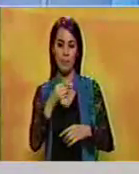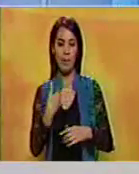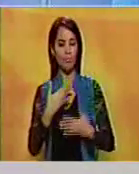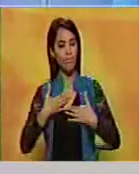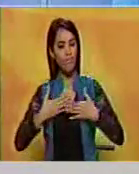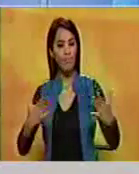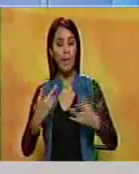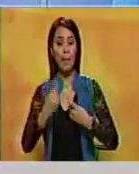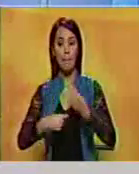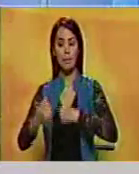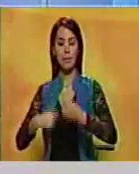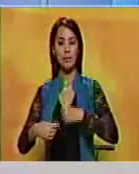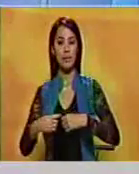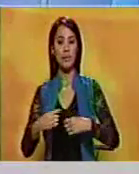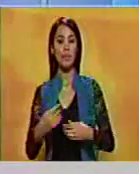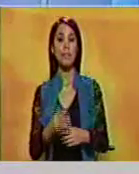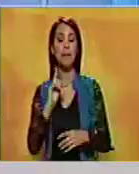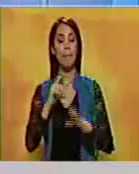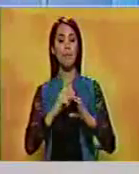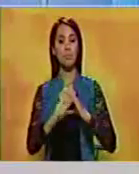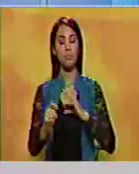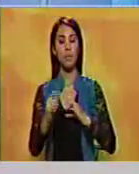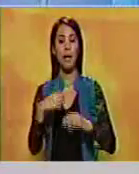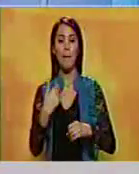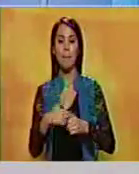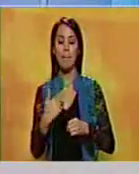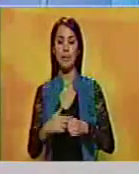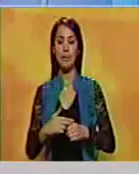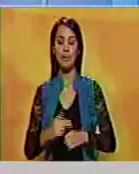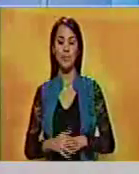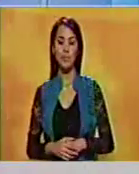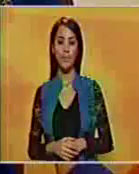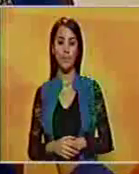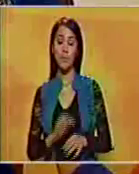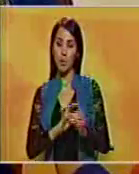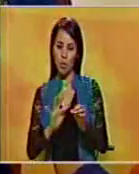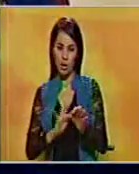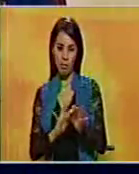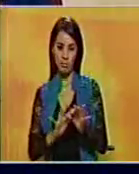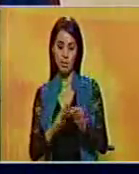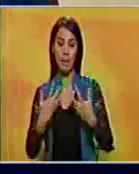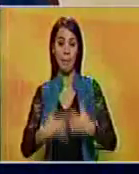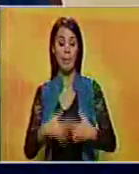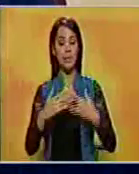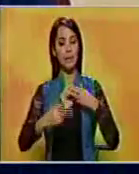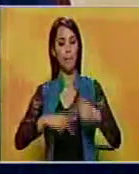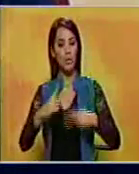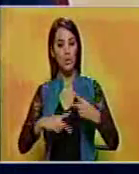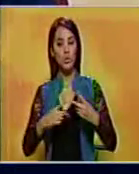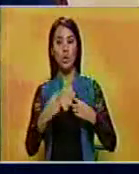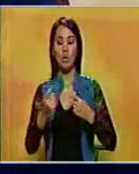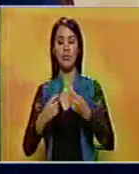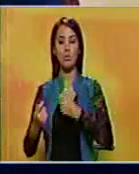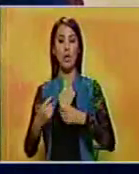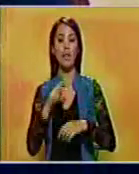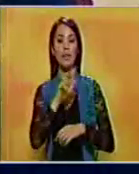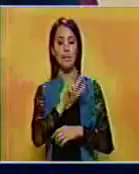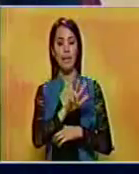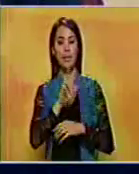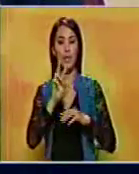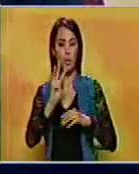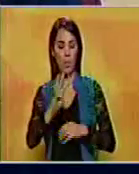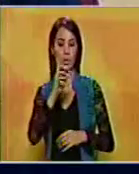de invertir y realizar transacciones en petros vargas manifestó que empresas productoras e importadores de 34 países